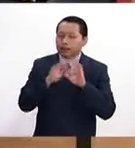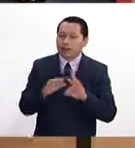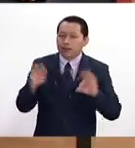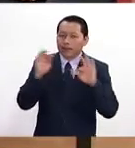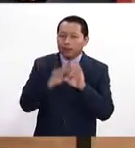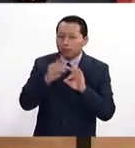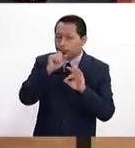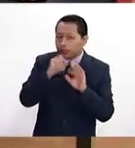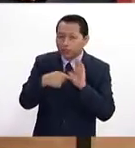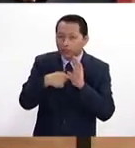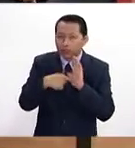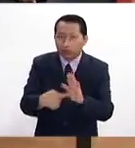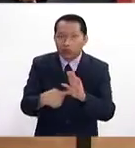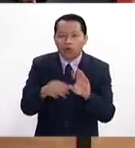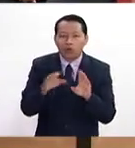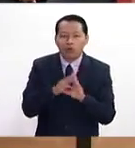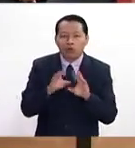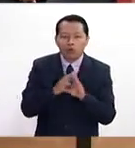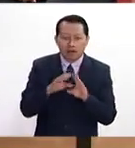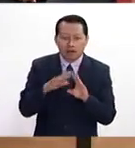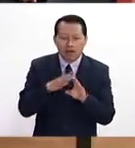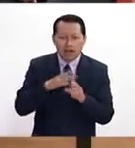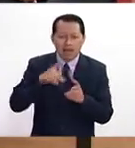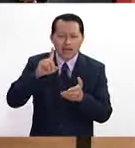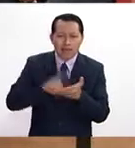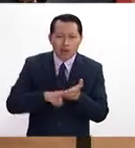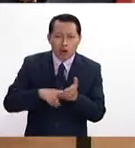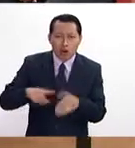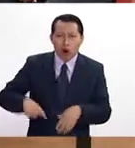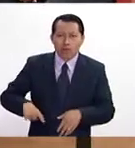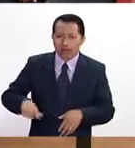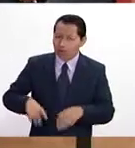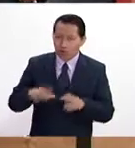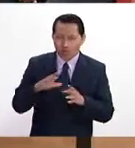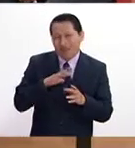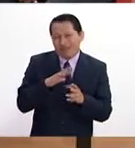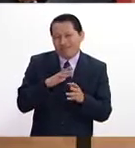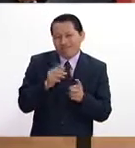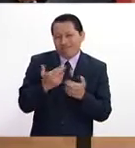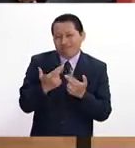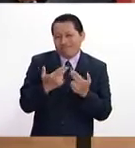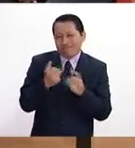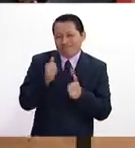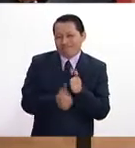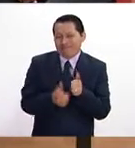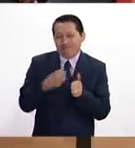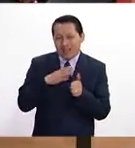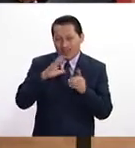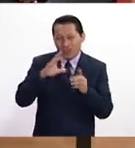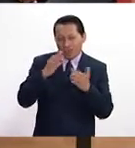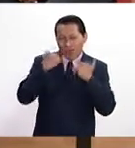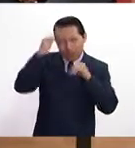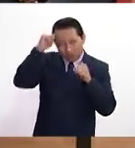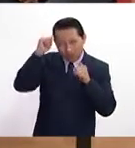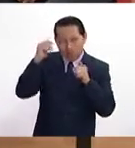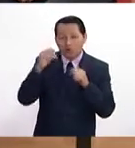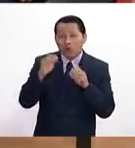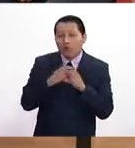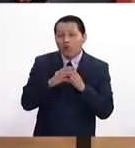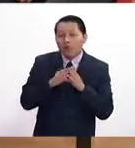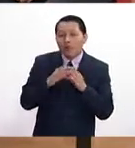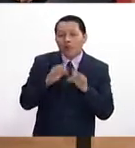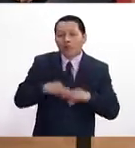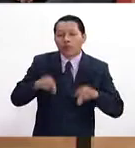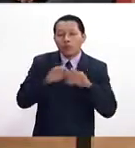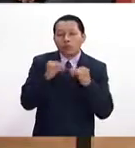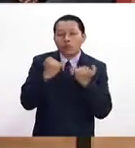están demostrando una gran ruptura interna dentro del gobierno, pero también creo que tenemos que considerar que este